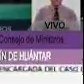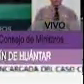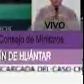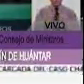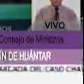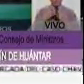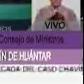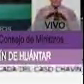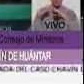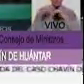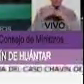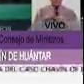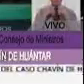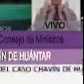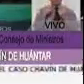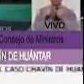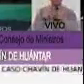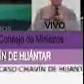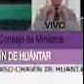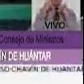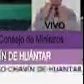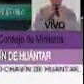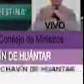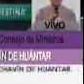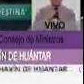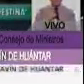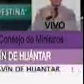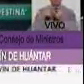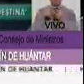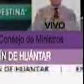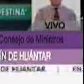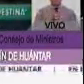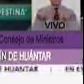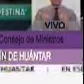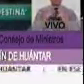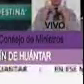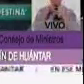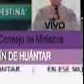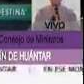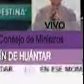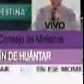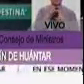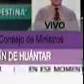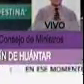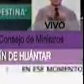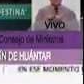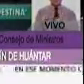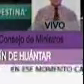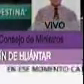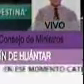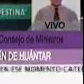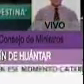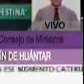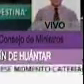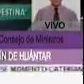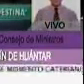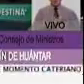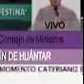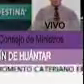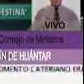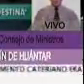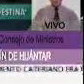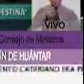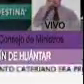donde se discutía en sede interna y en sede internacional una circunstancia de un caso en particular para el gobierno, o para el Estado